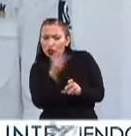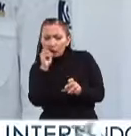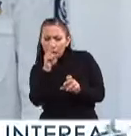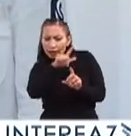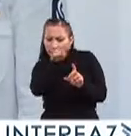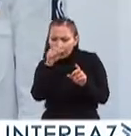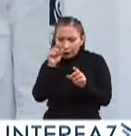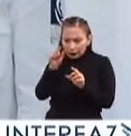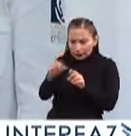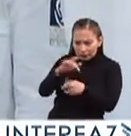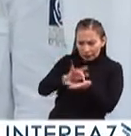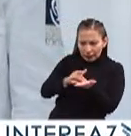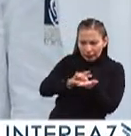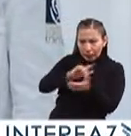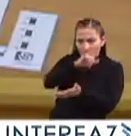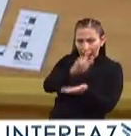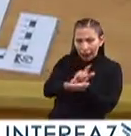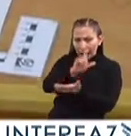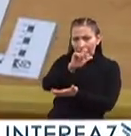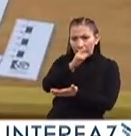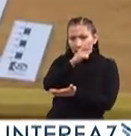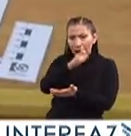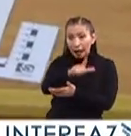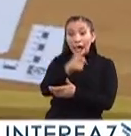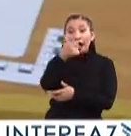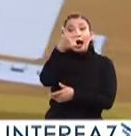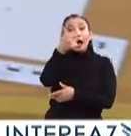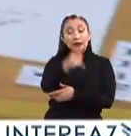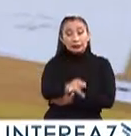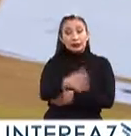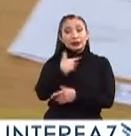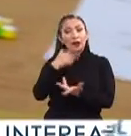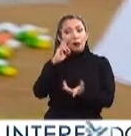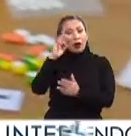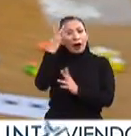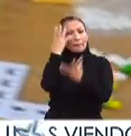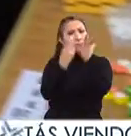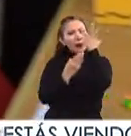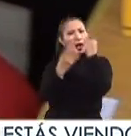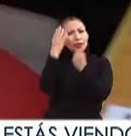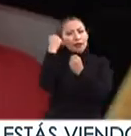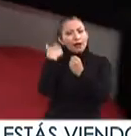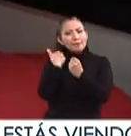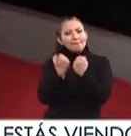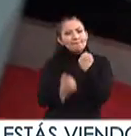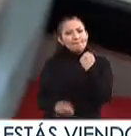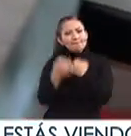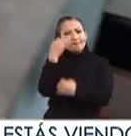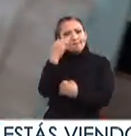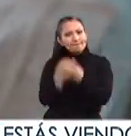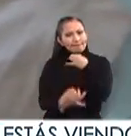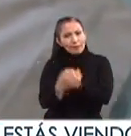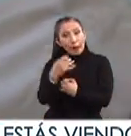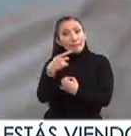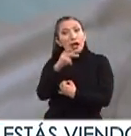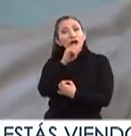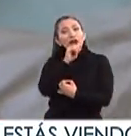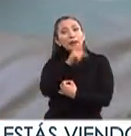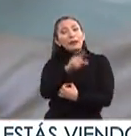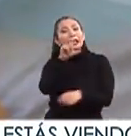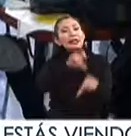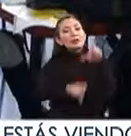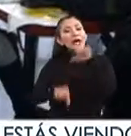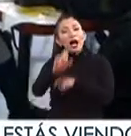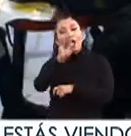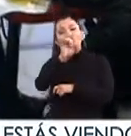ver posteriormente en medicina legal de tal forma. De esta manera, adquieren los conocimientos y competencias jurídicas, pero a la vez en